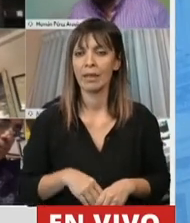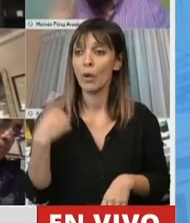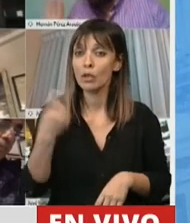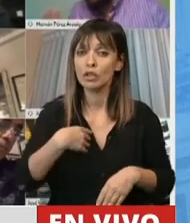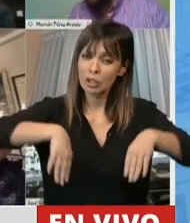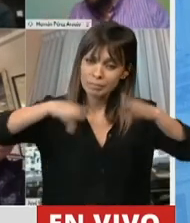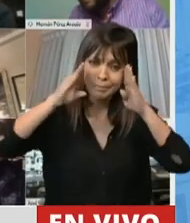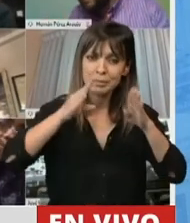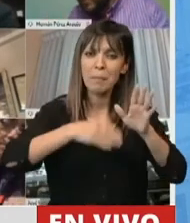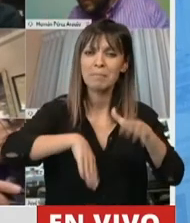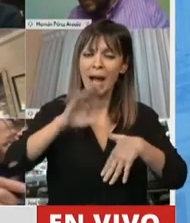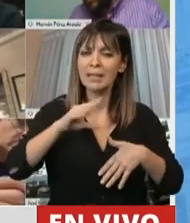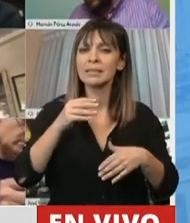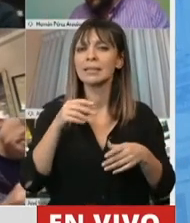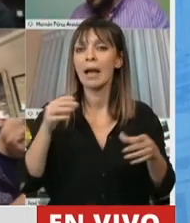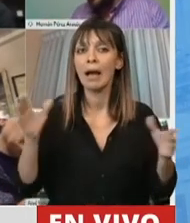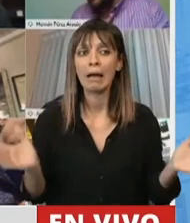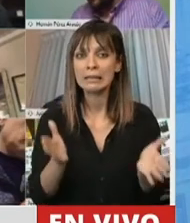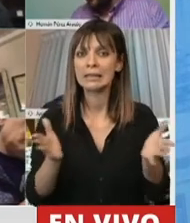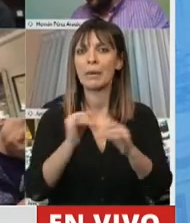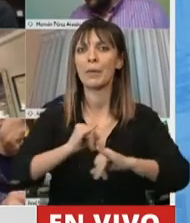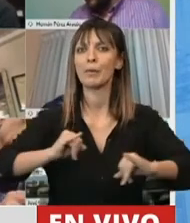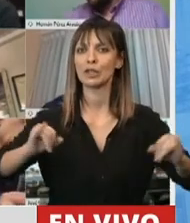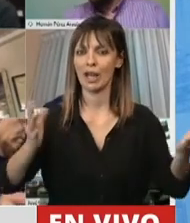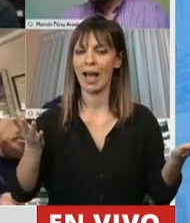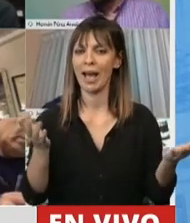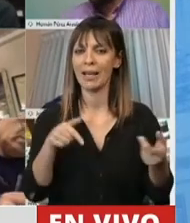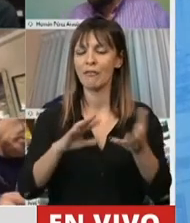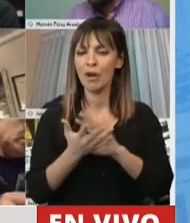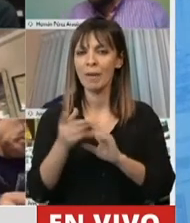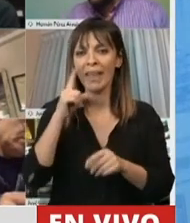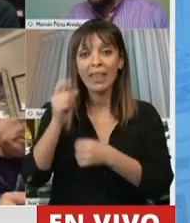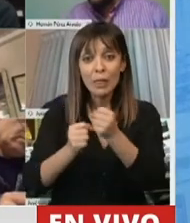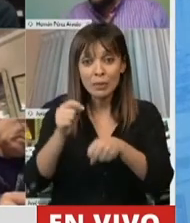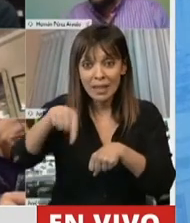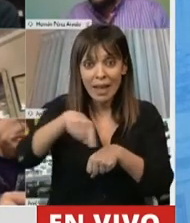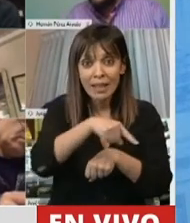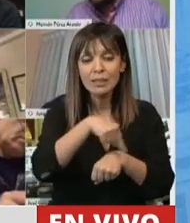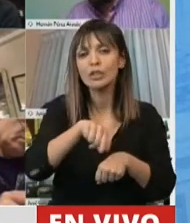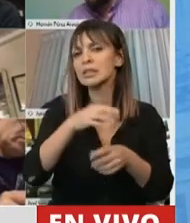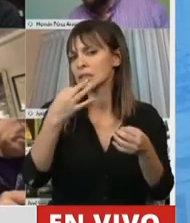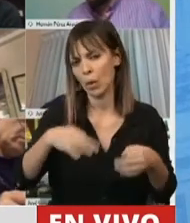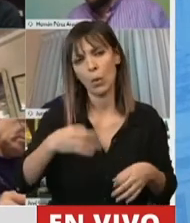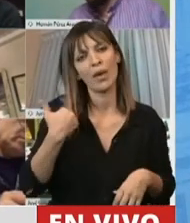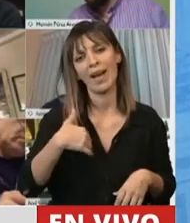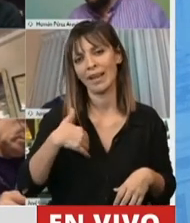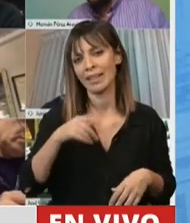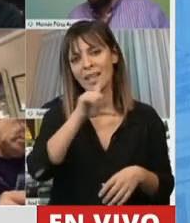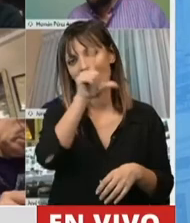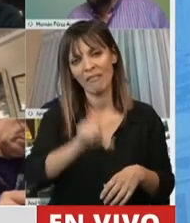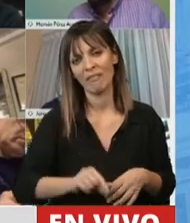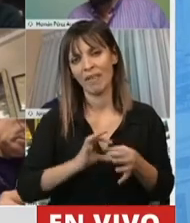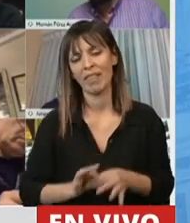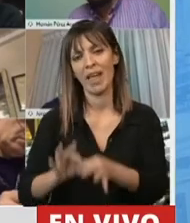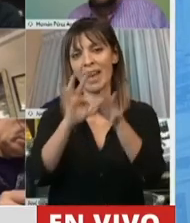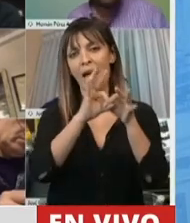la posibilidad de promocionar este tipo de industria, seguramente que estaremos fortaleciendo esta Argentina federal